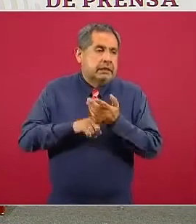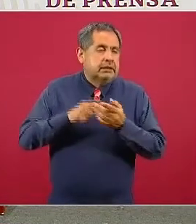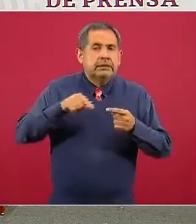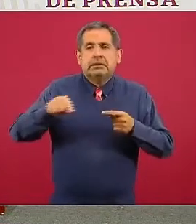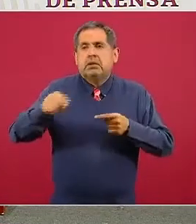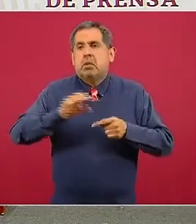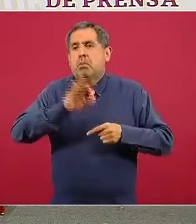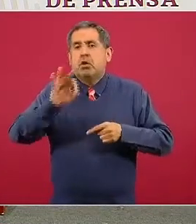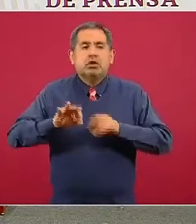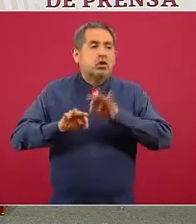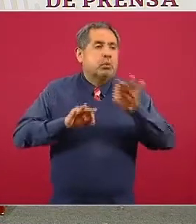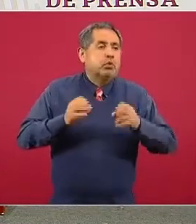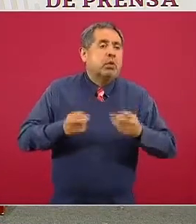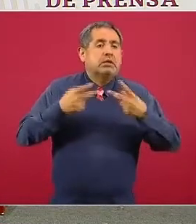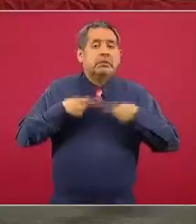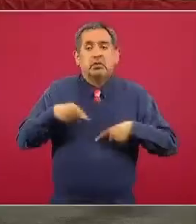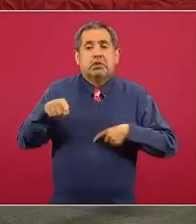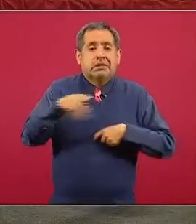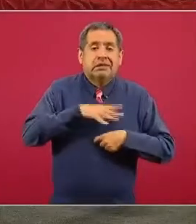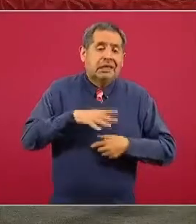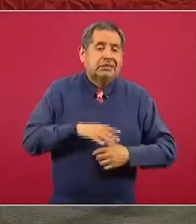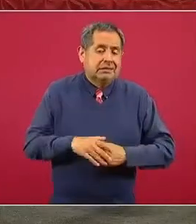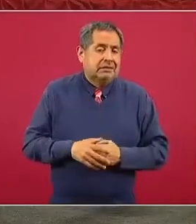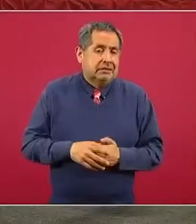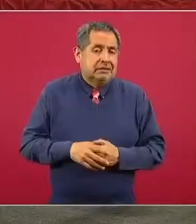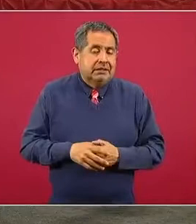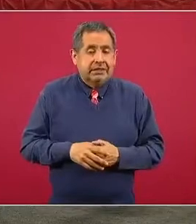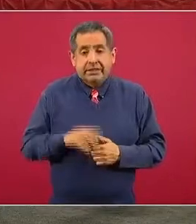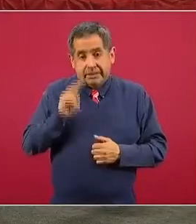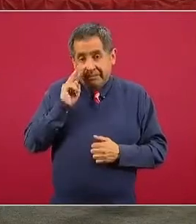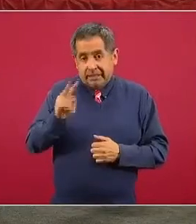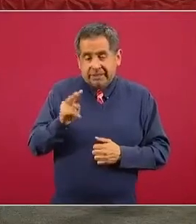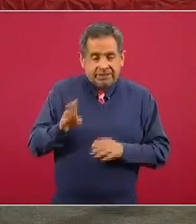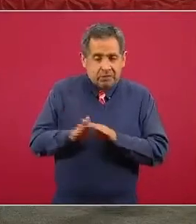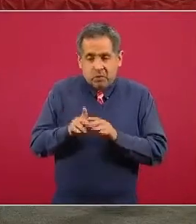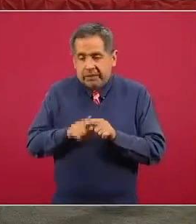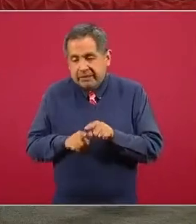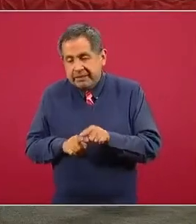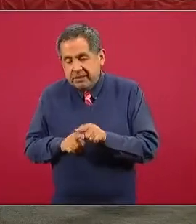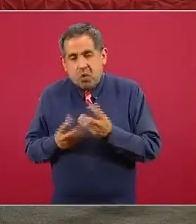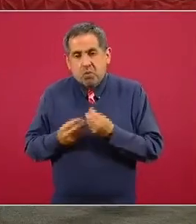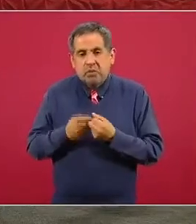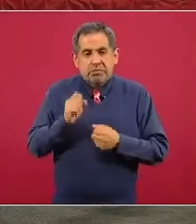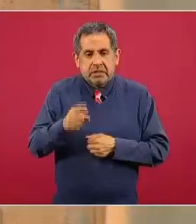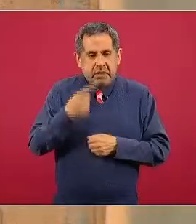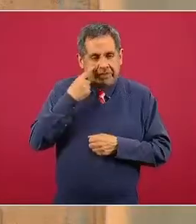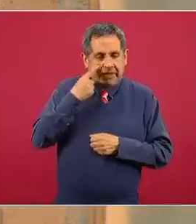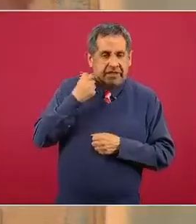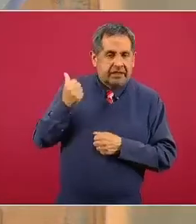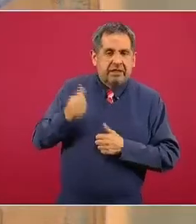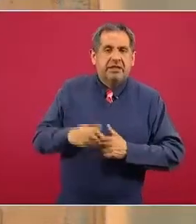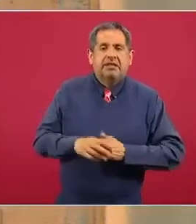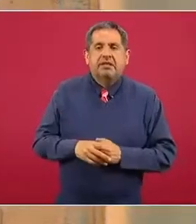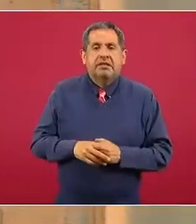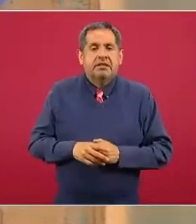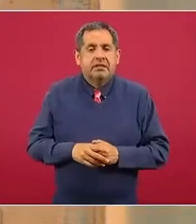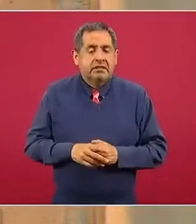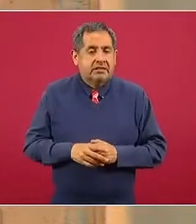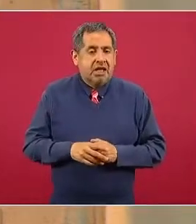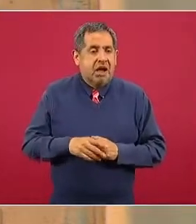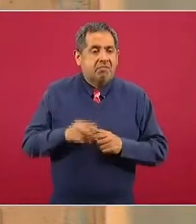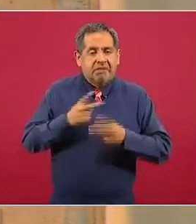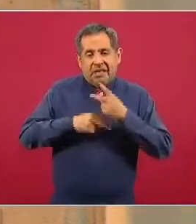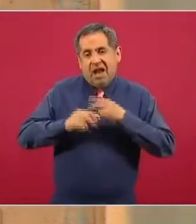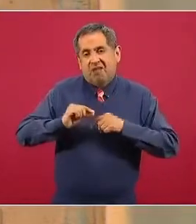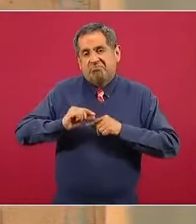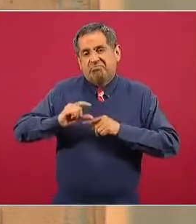del porcentaje de positividad. Y entonces aquí vemos también cómo de manera concomitante, si seguimos la curva verde, tenemos el